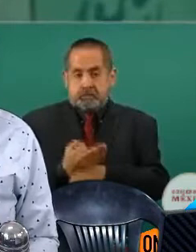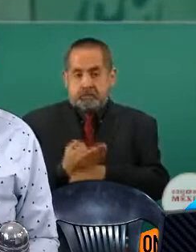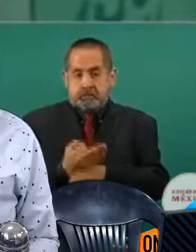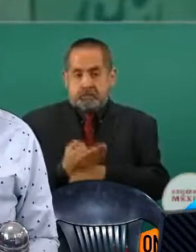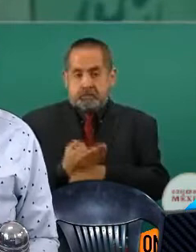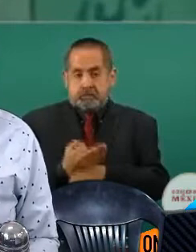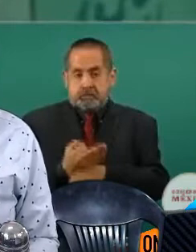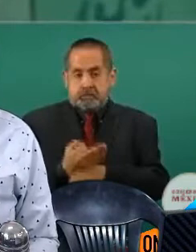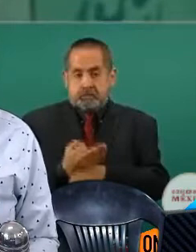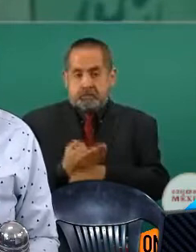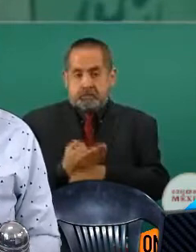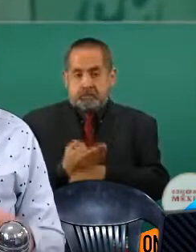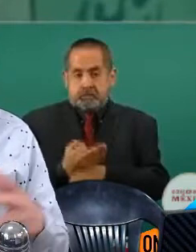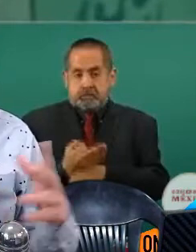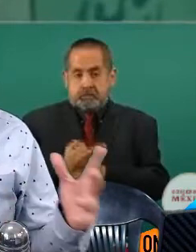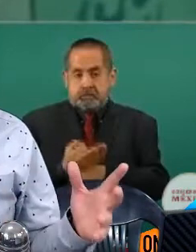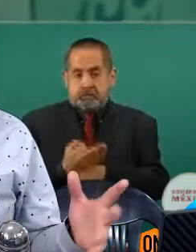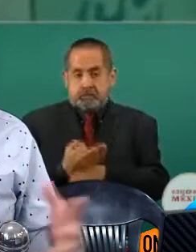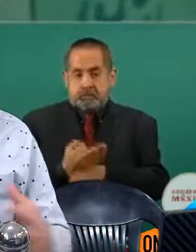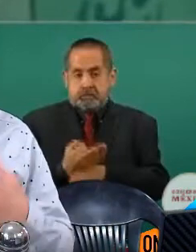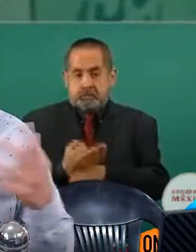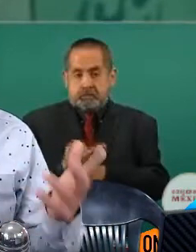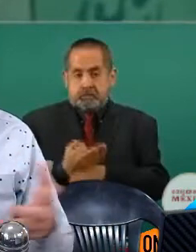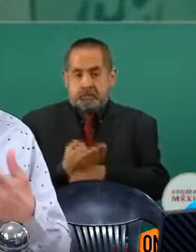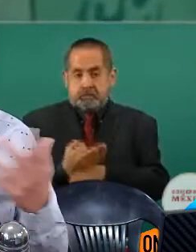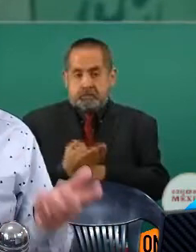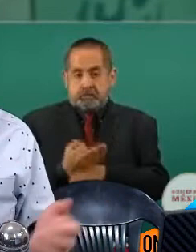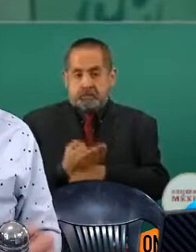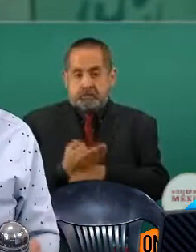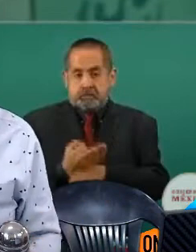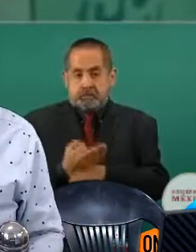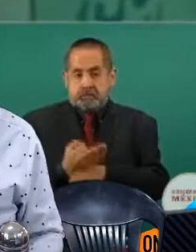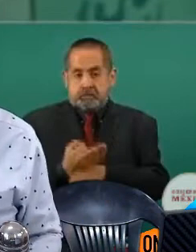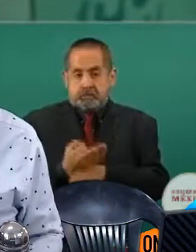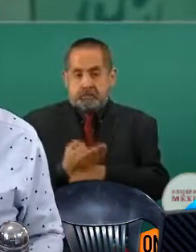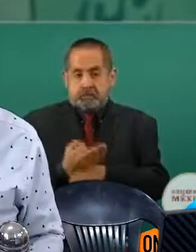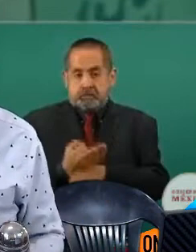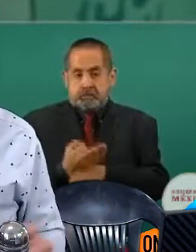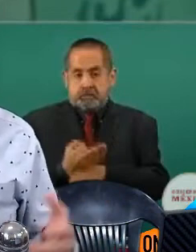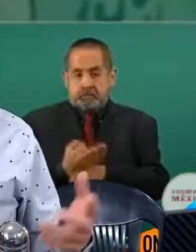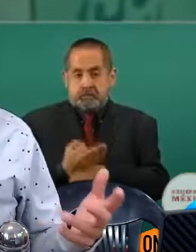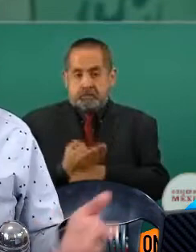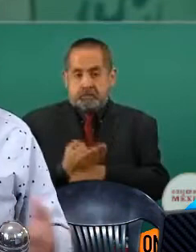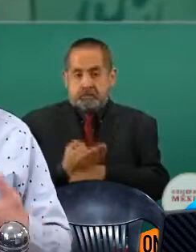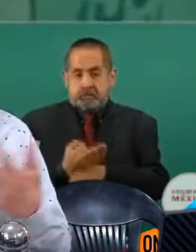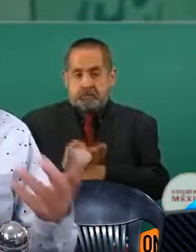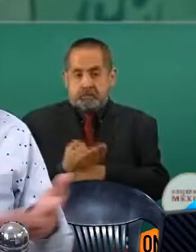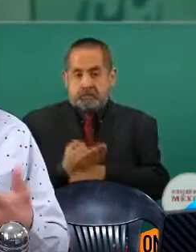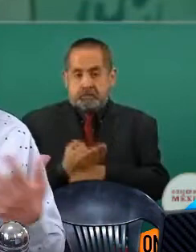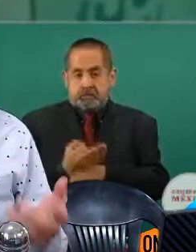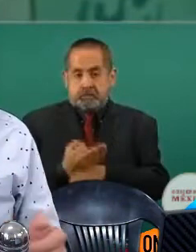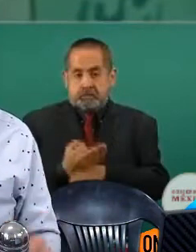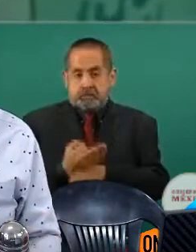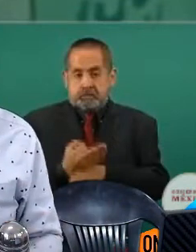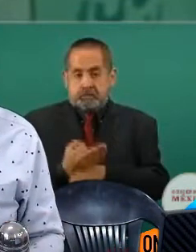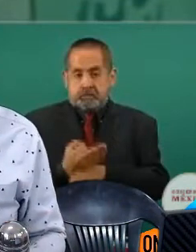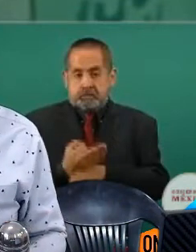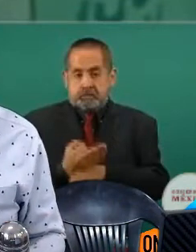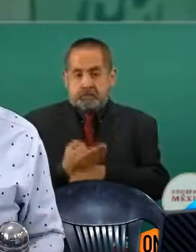que podamos seguir comentando muchas de las situaciones que van surgiendo. Hay noticias que van saliendo